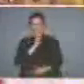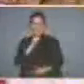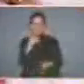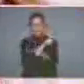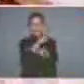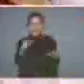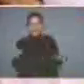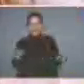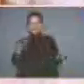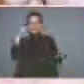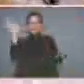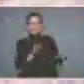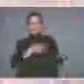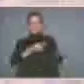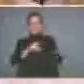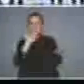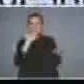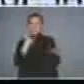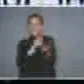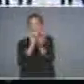Esa gente pudiera cambiar,